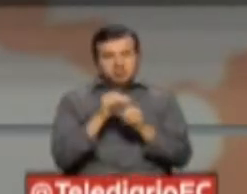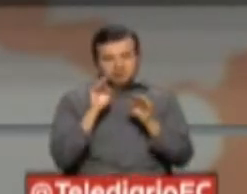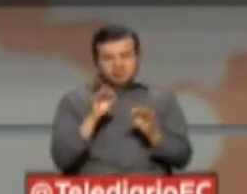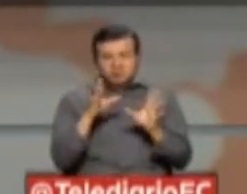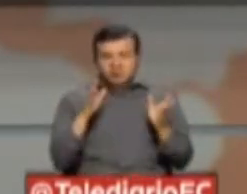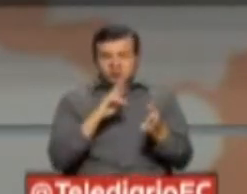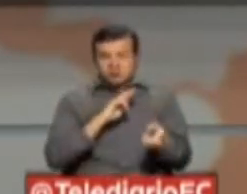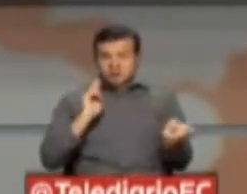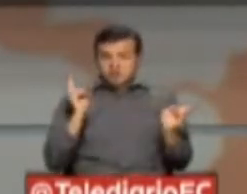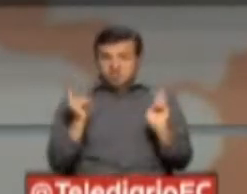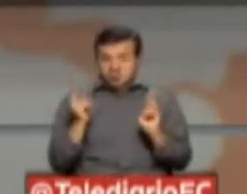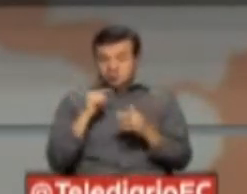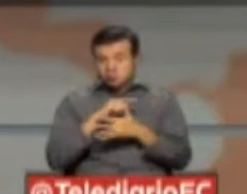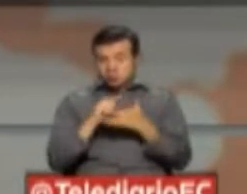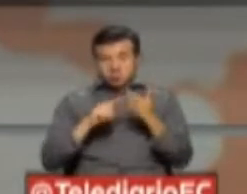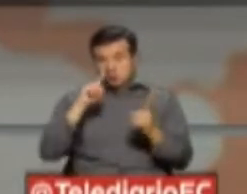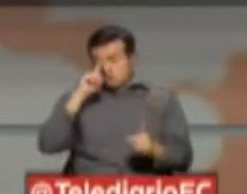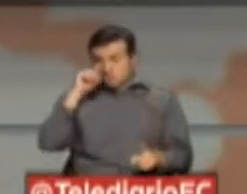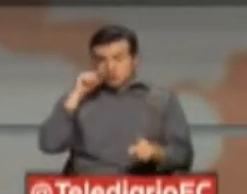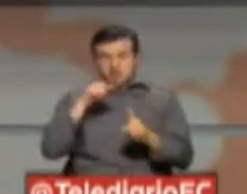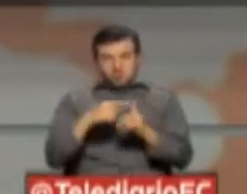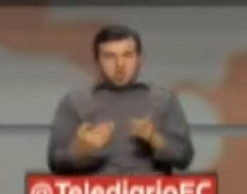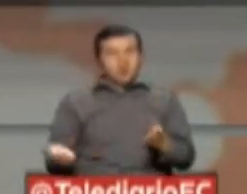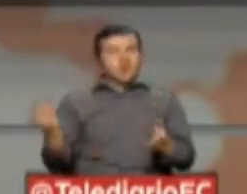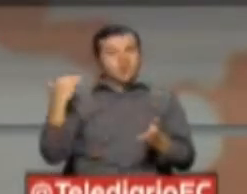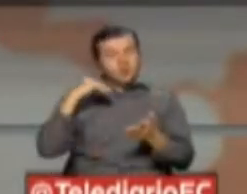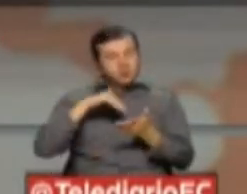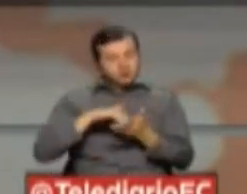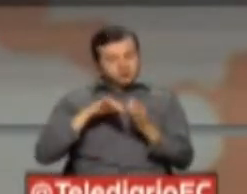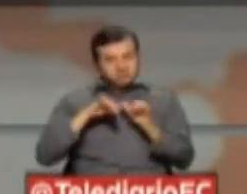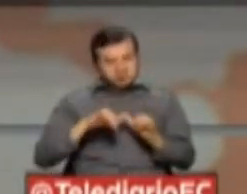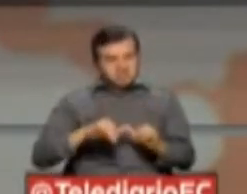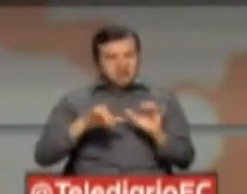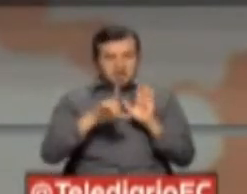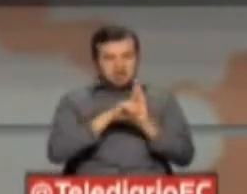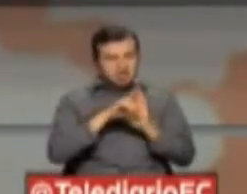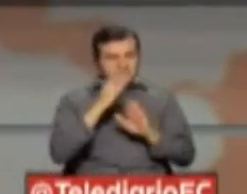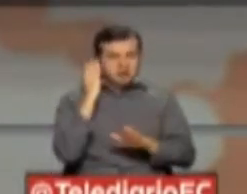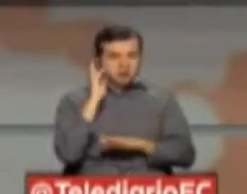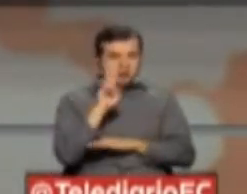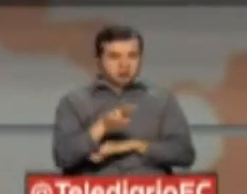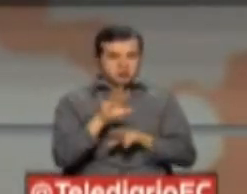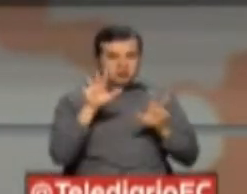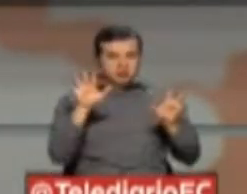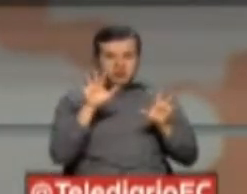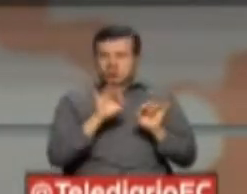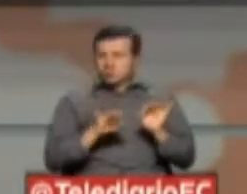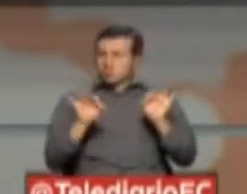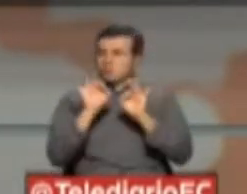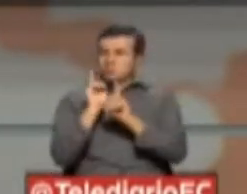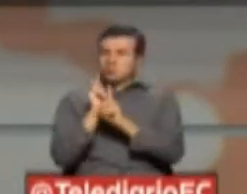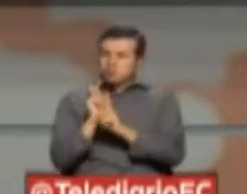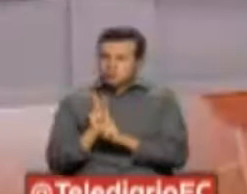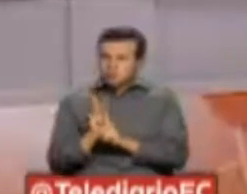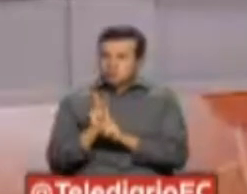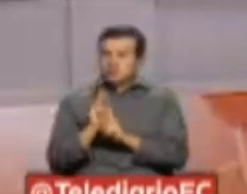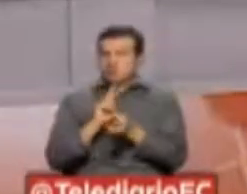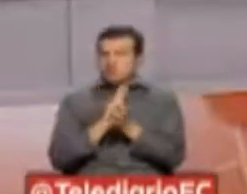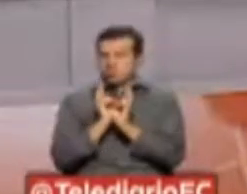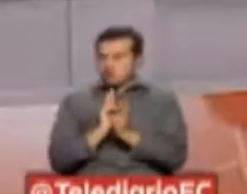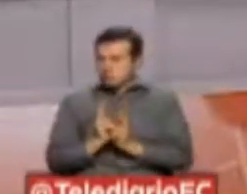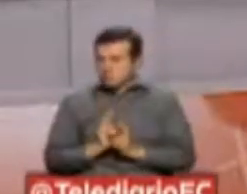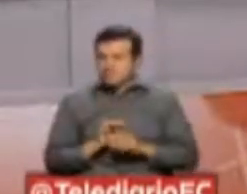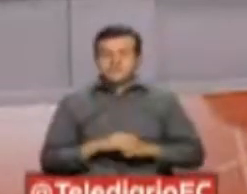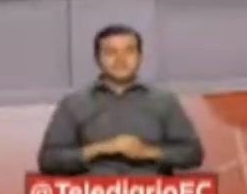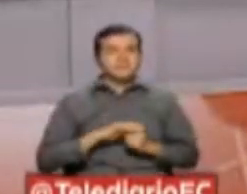reformas tienen como gran objetivo retomar el espíritu original de la ley del 2008 por esos improbables son los aspectos clave de las reformas